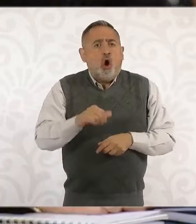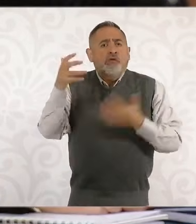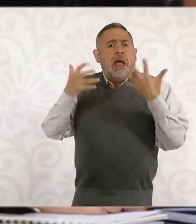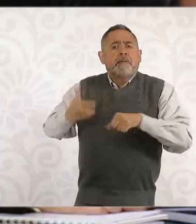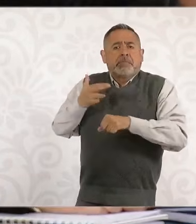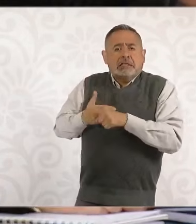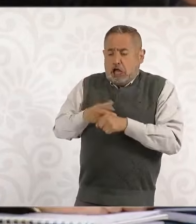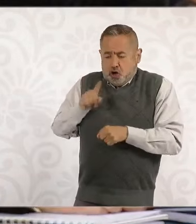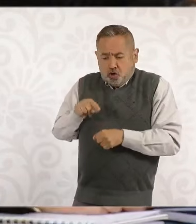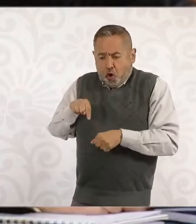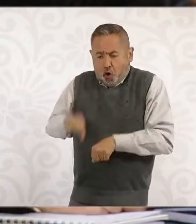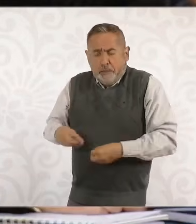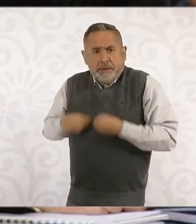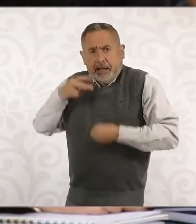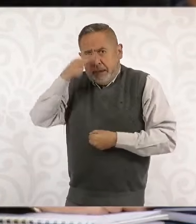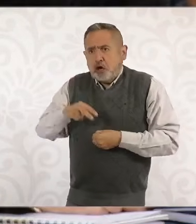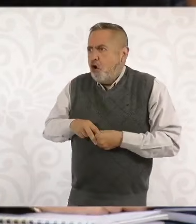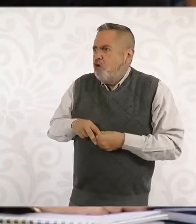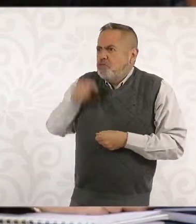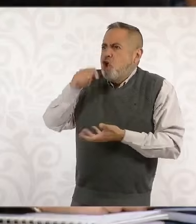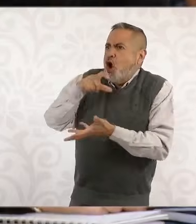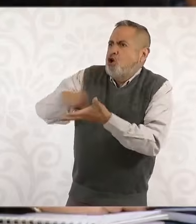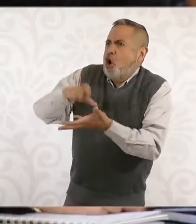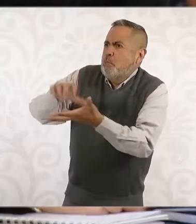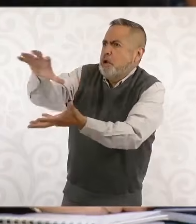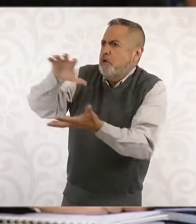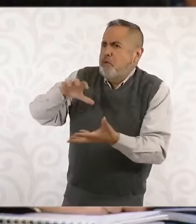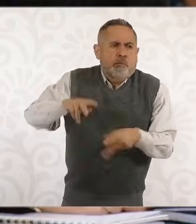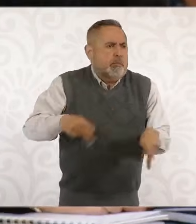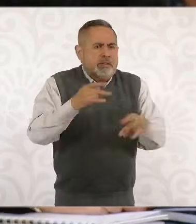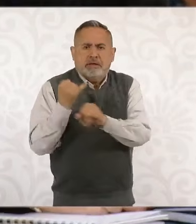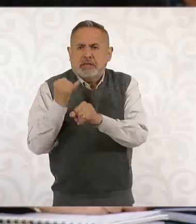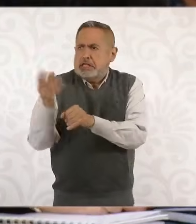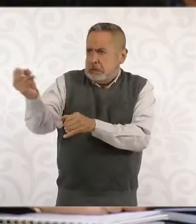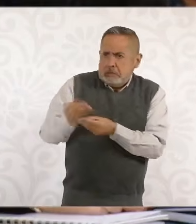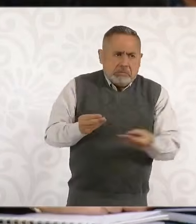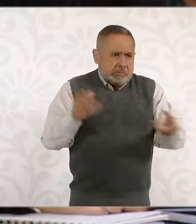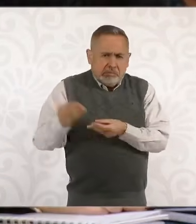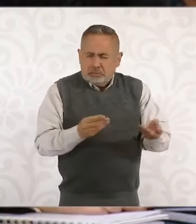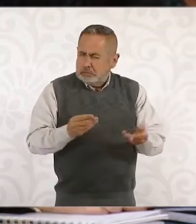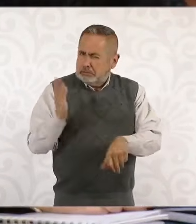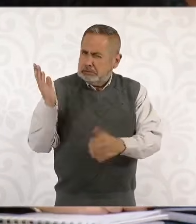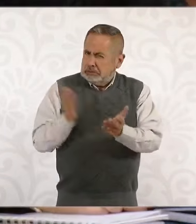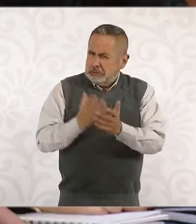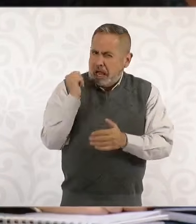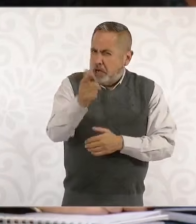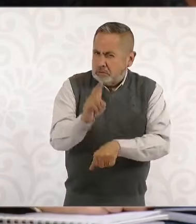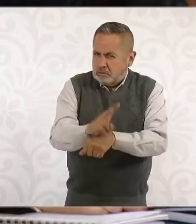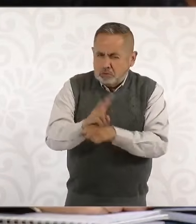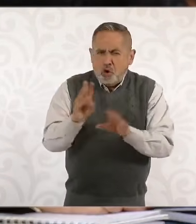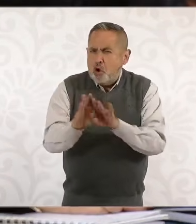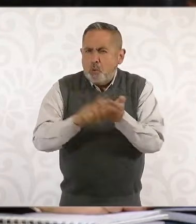están radicadas en México? Pero es un fenómeno que existe en todo el mundo. ¿No se prevé también la posibilidad de establecer esas